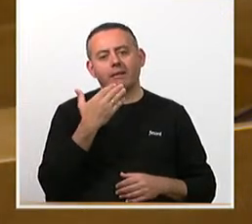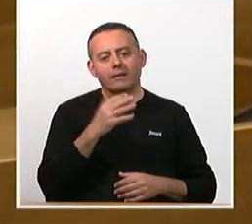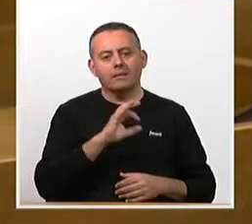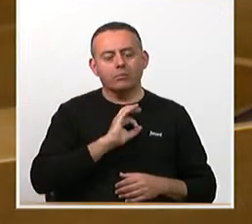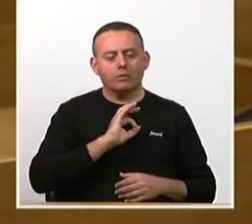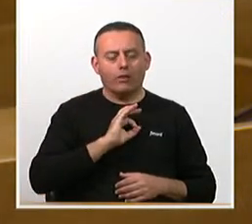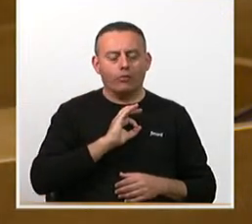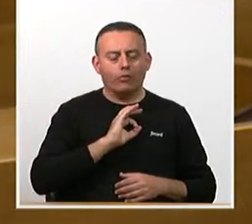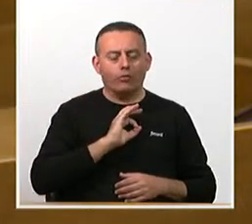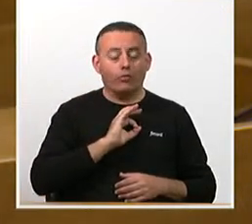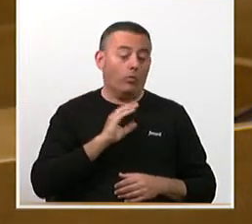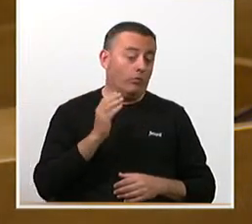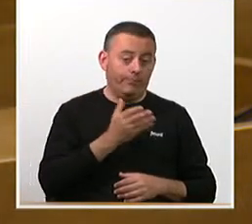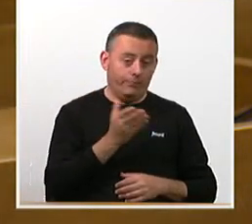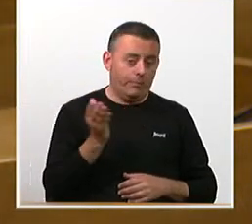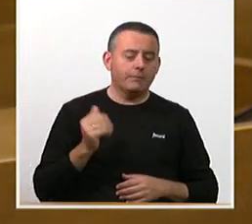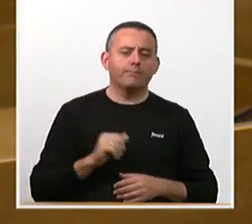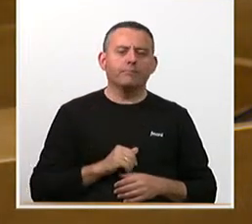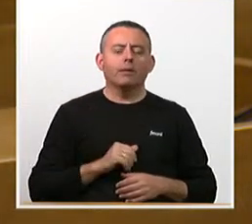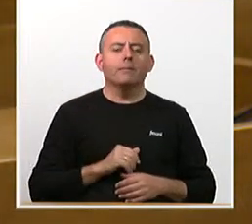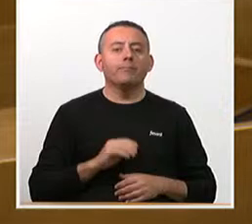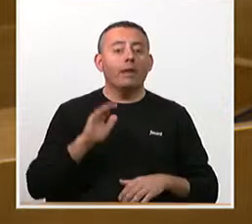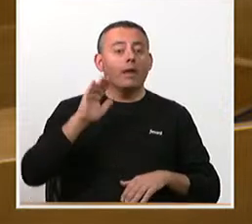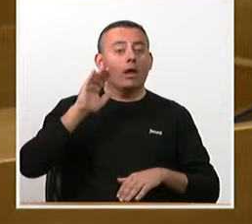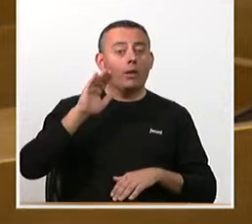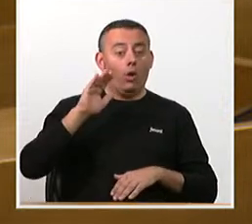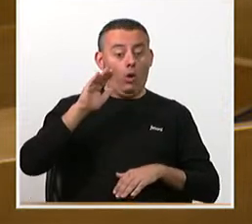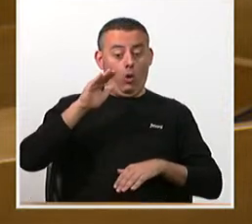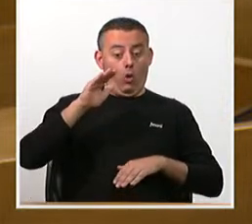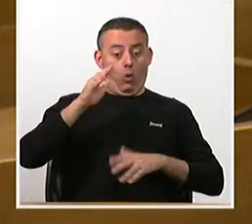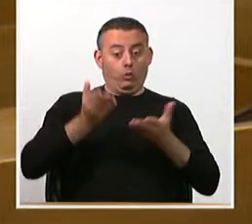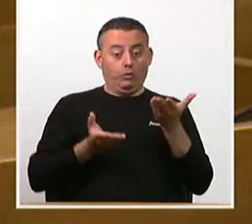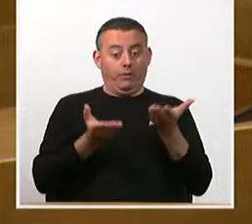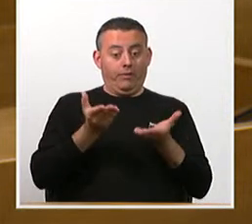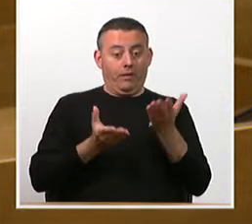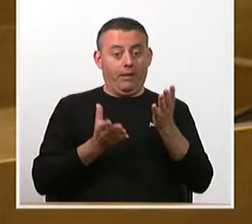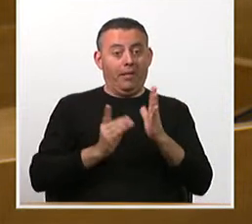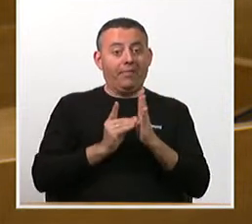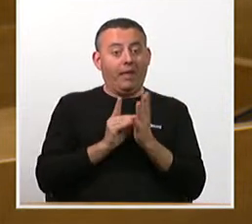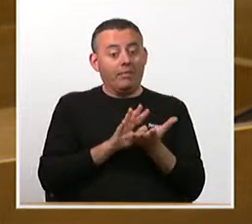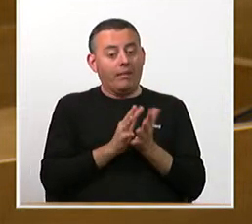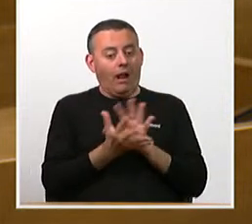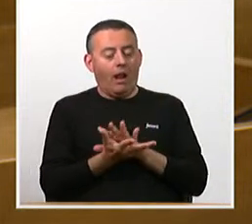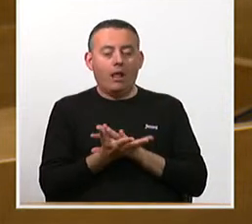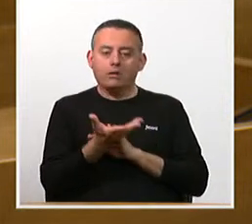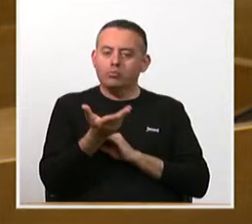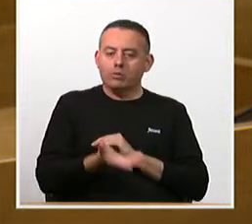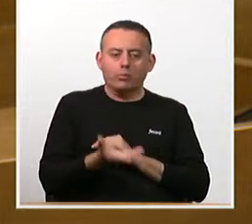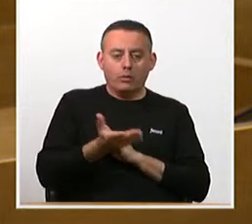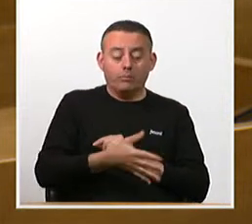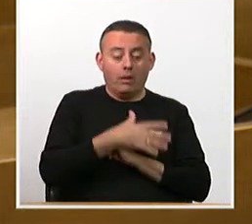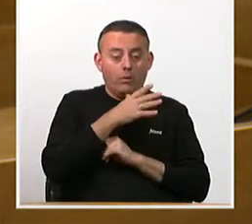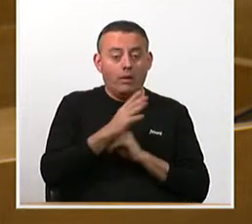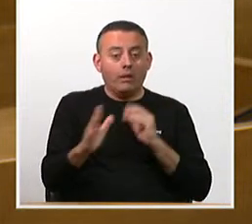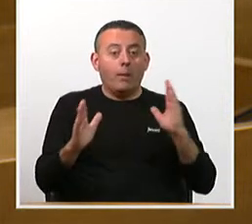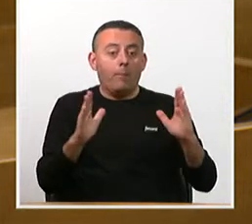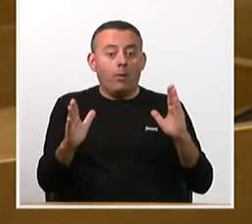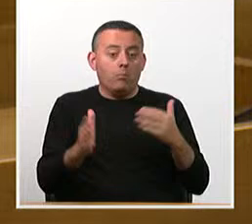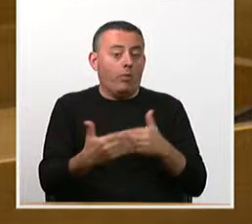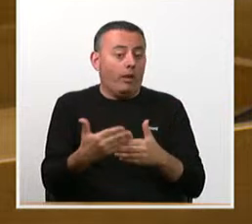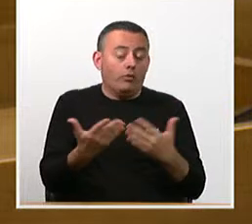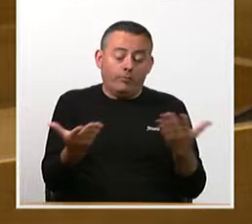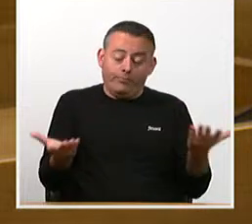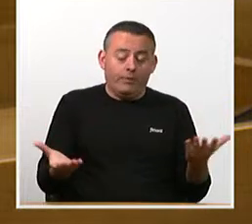digitalización de la justicia es una exigencia ineludible propia del tiempo que vivimos lo que ha hecho el botánico en